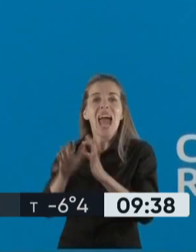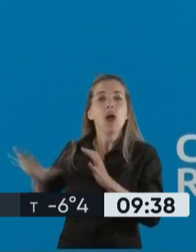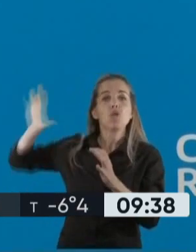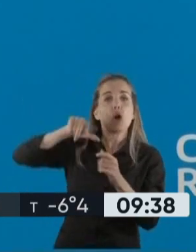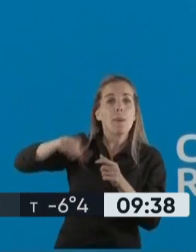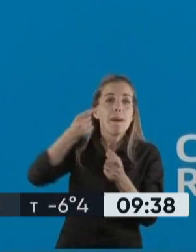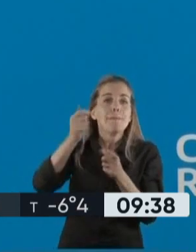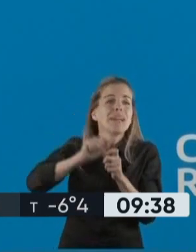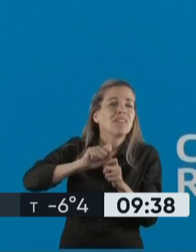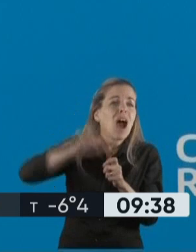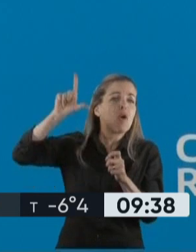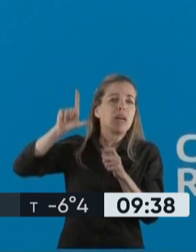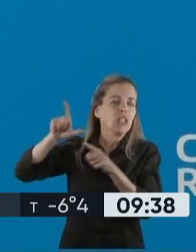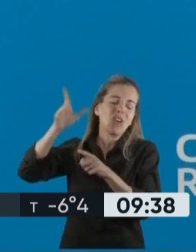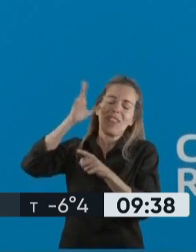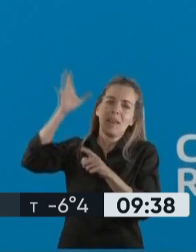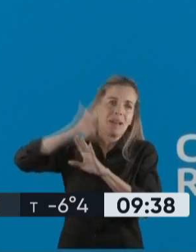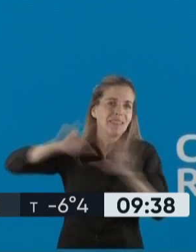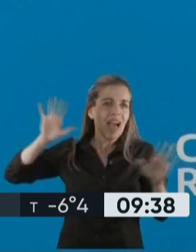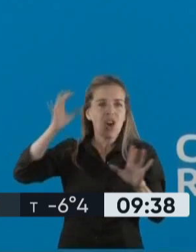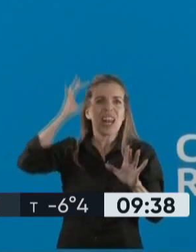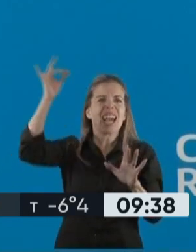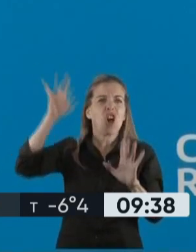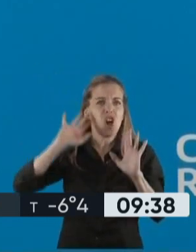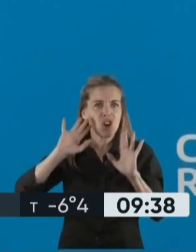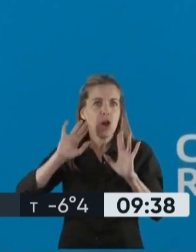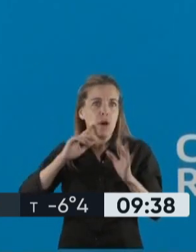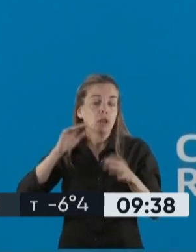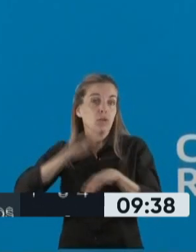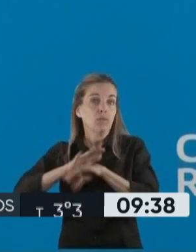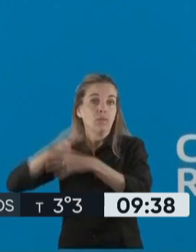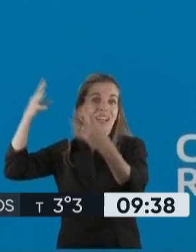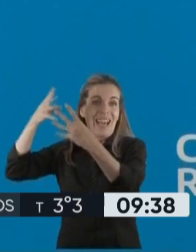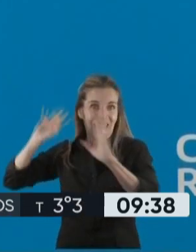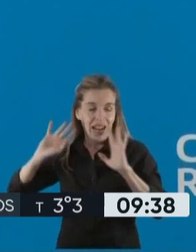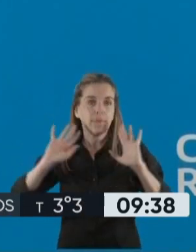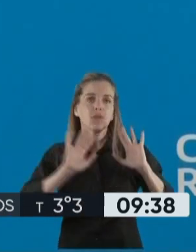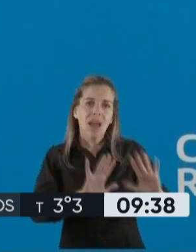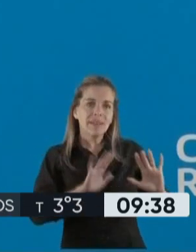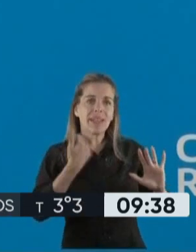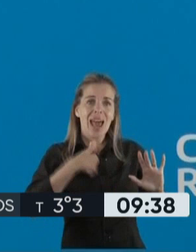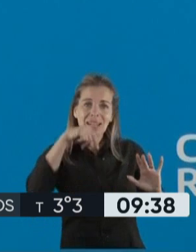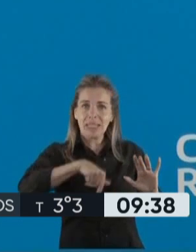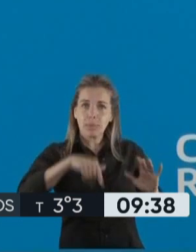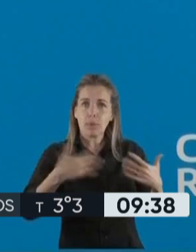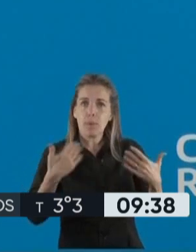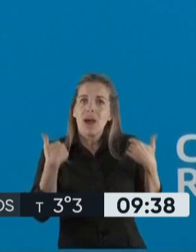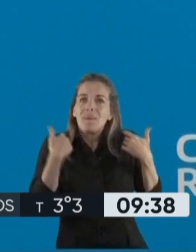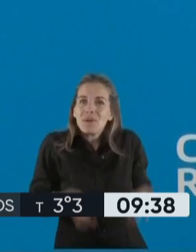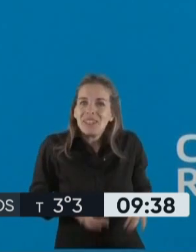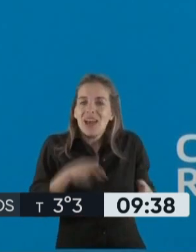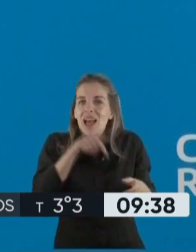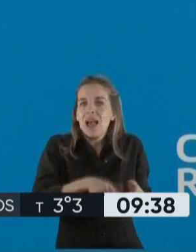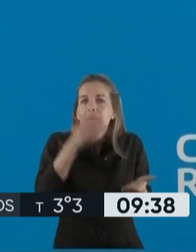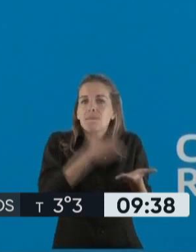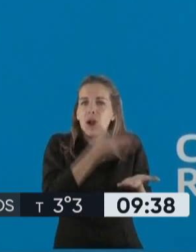consumo, la mayor parte de su consumo ligado con Rusia. Entonces, en ese sentido, Argentina, todo lo que pueda desarrollar de su producción de gas,